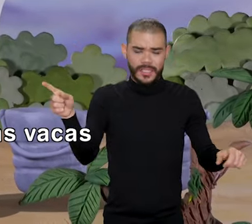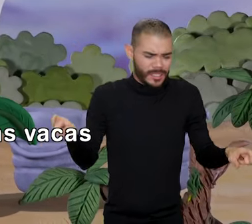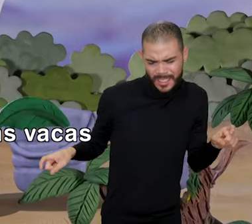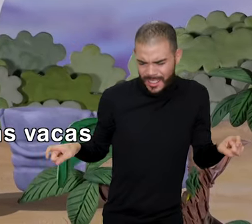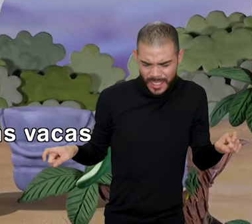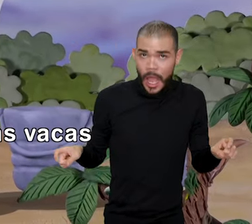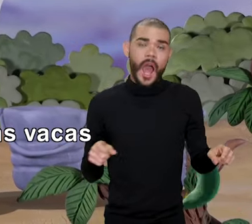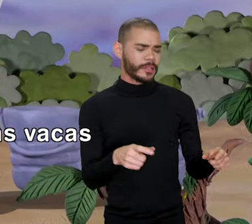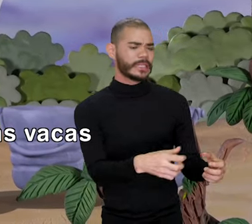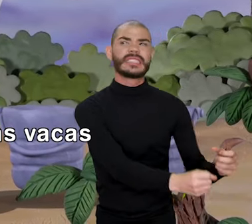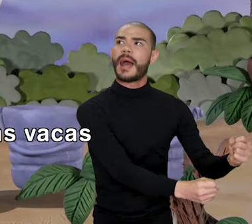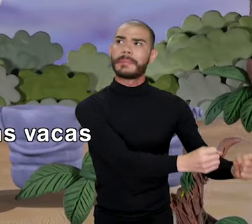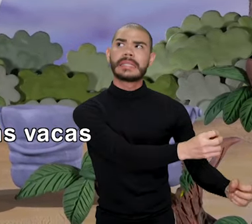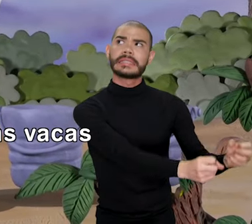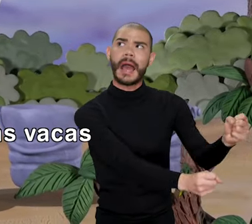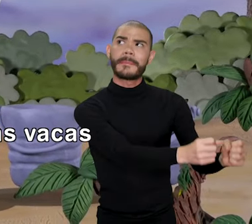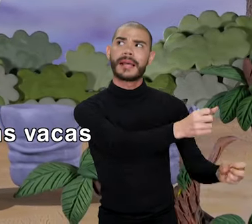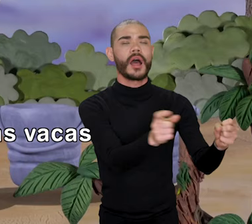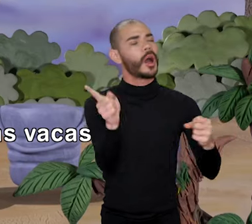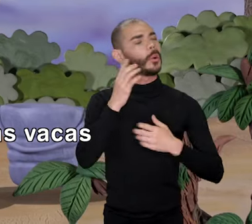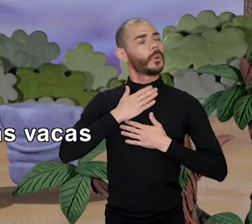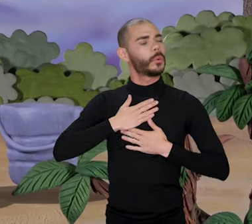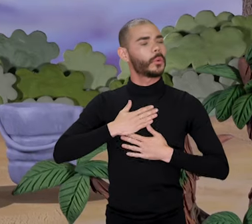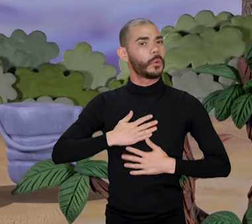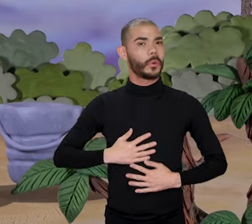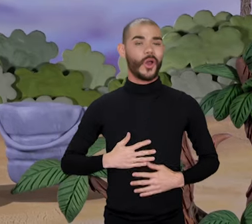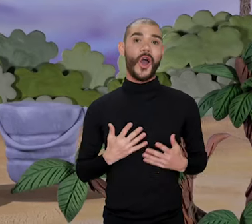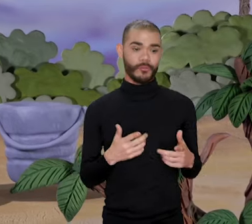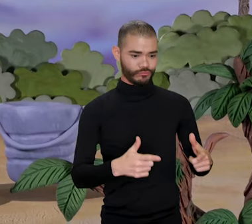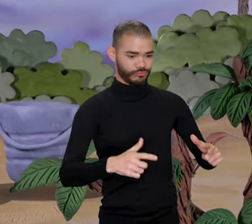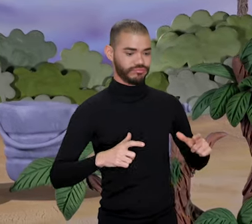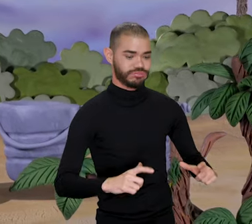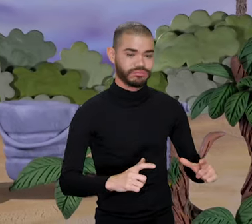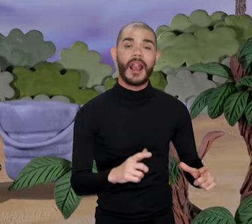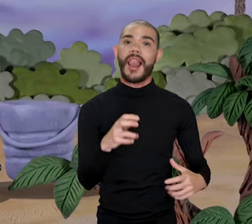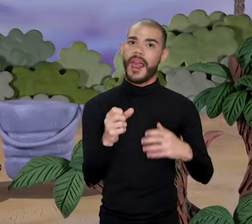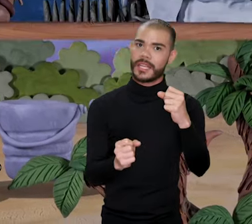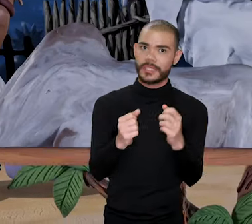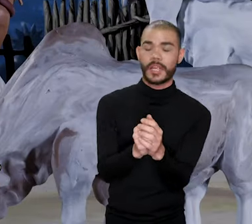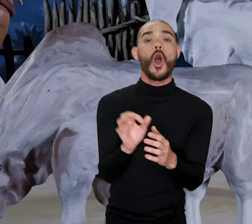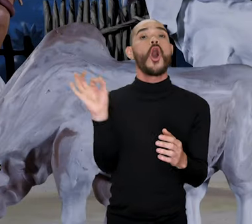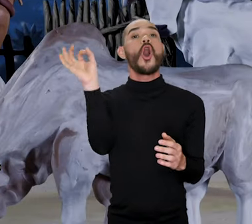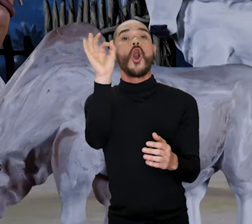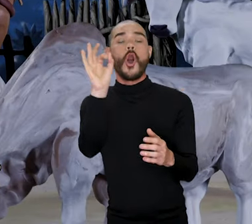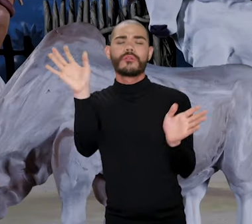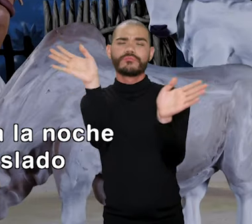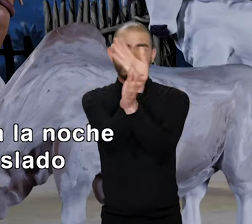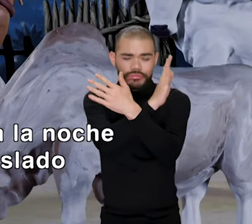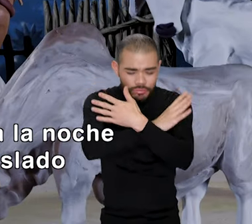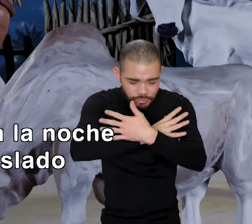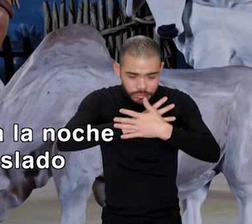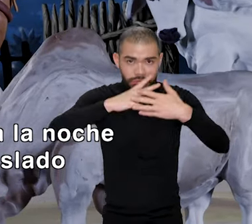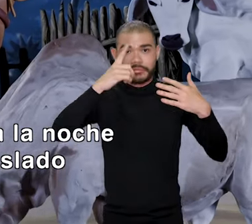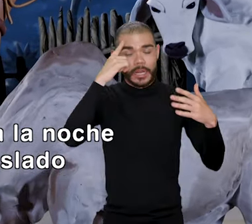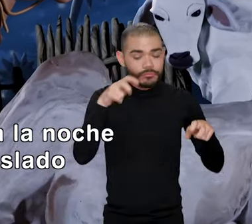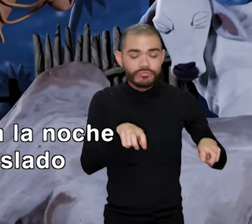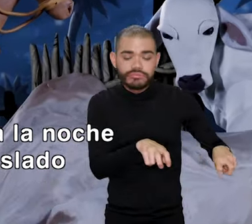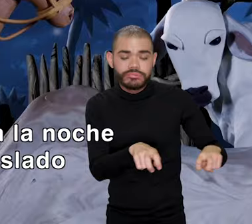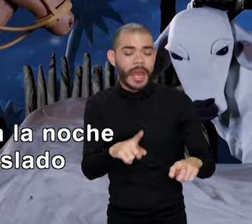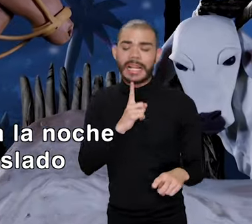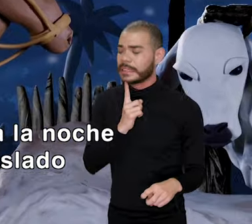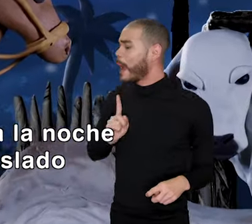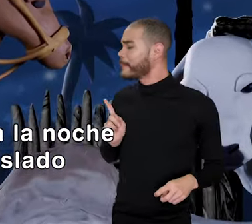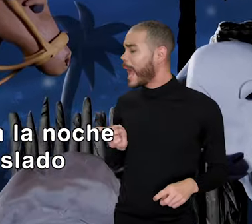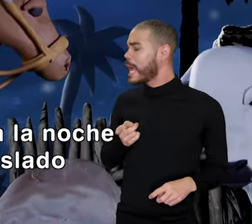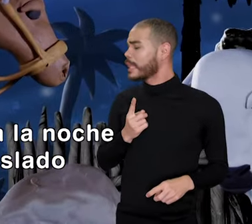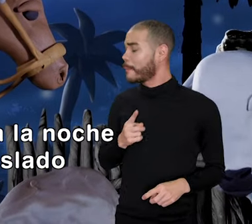empleado para tranquilizar a las vacas con afectuosos versos y obtener mejor leche. O los cantos de la vela, como los que acompañaban toda